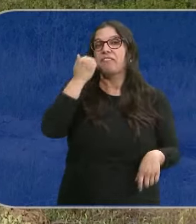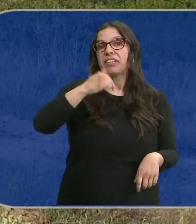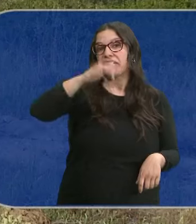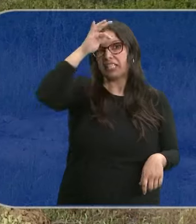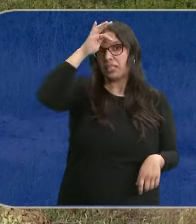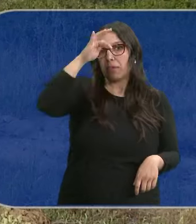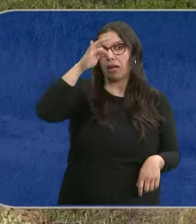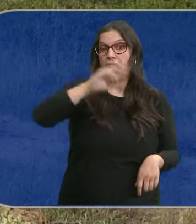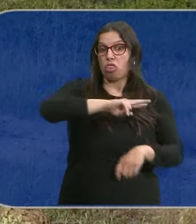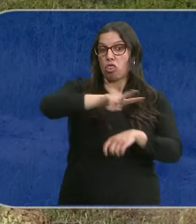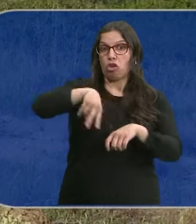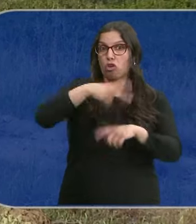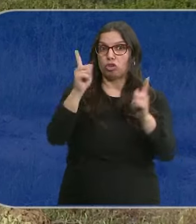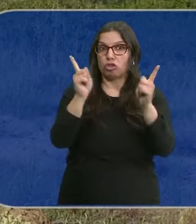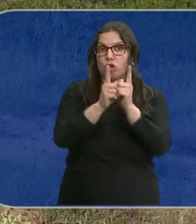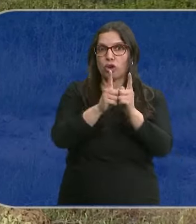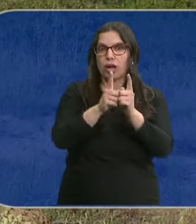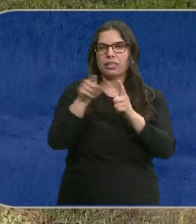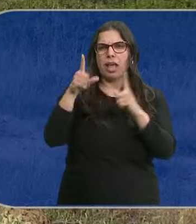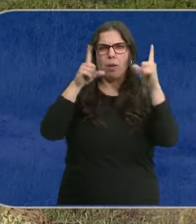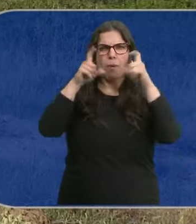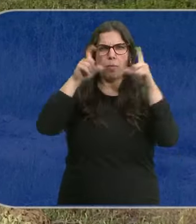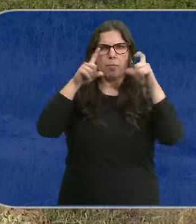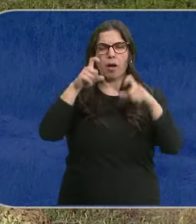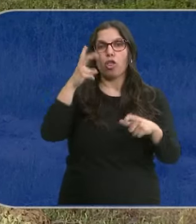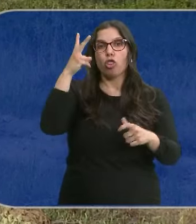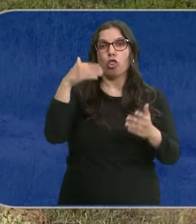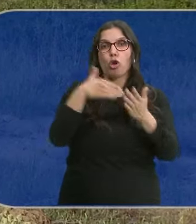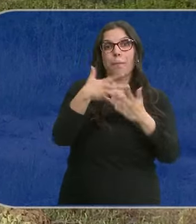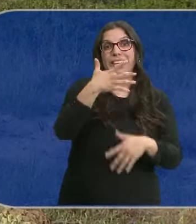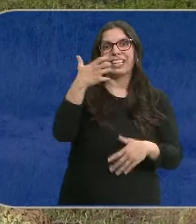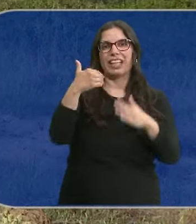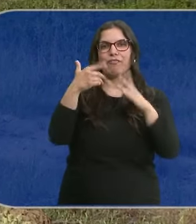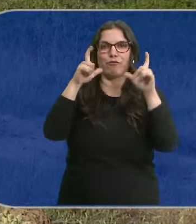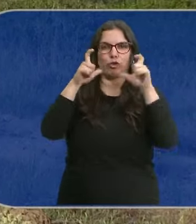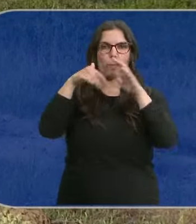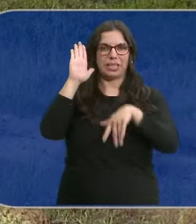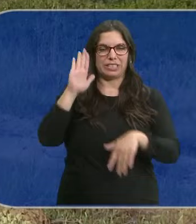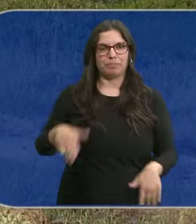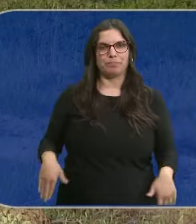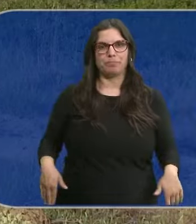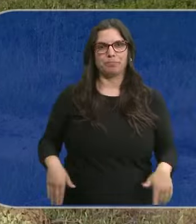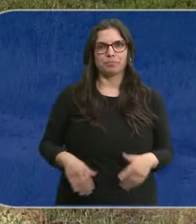en tan solo 2 horas, se lleva a casa más de 2.500 fotos.